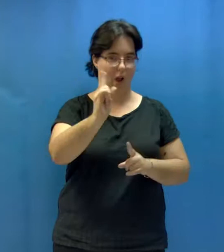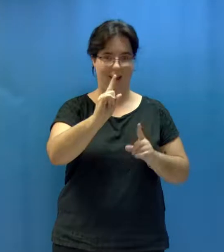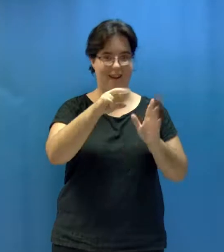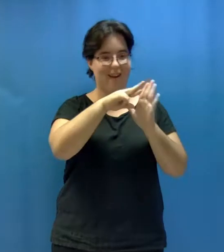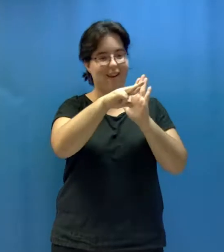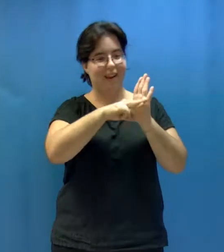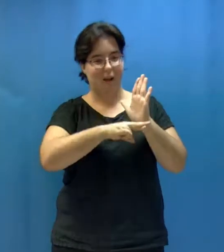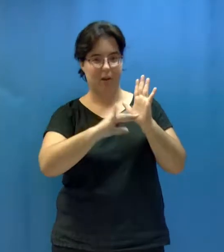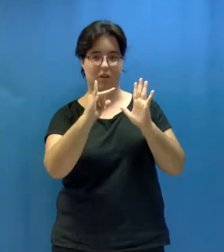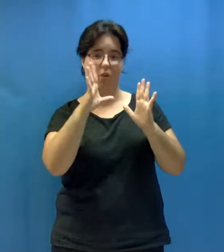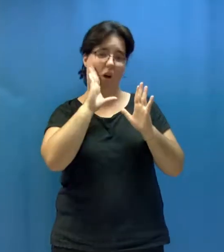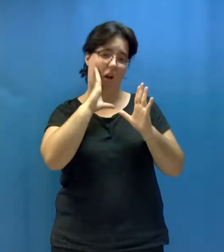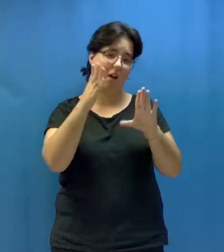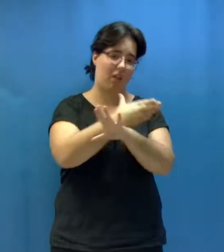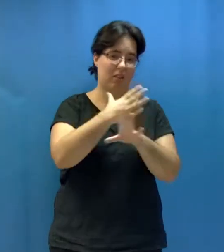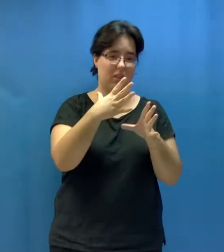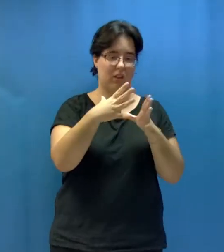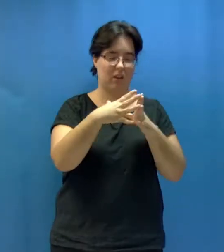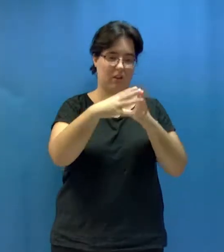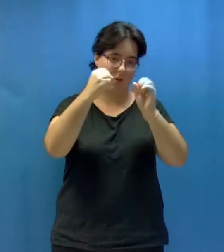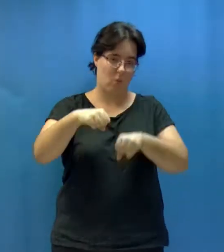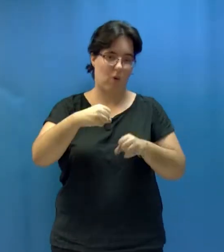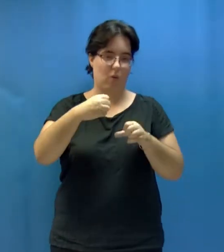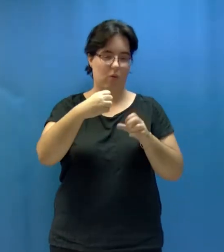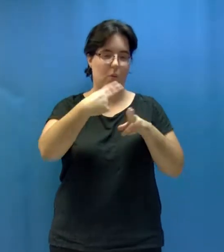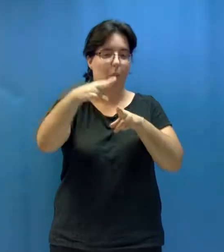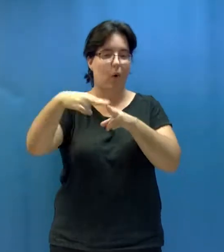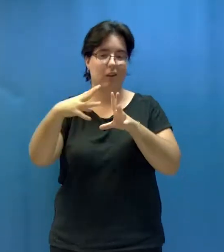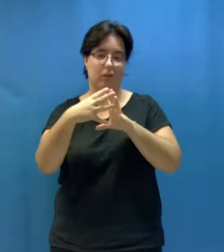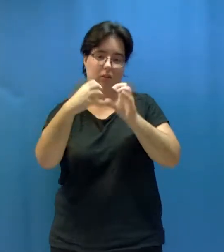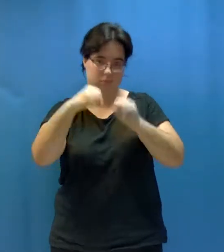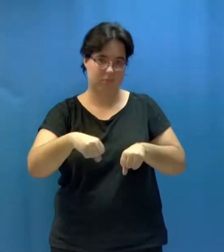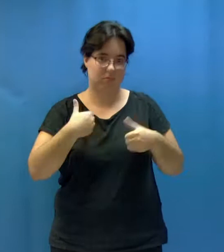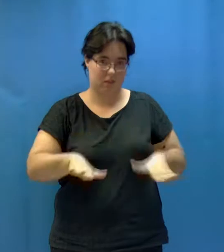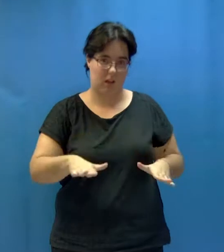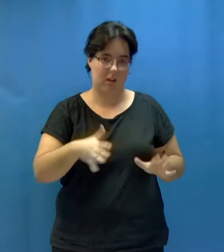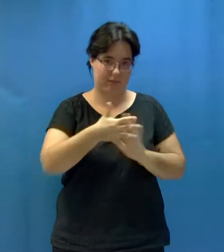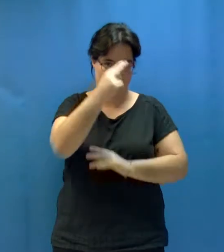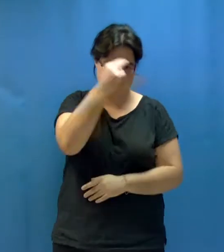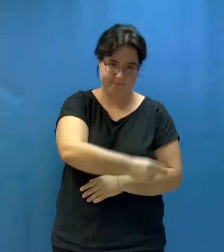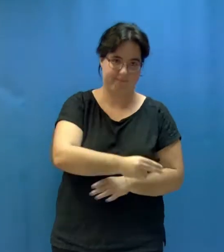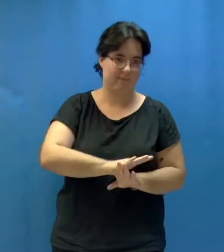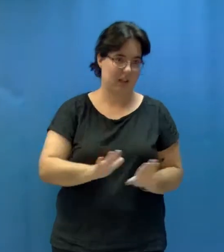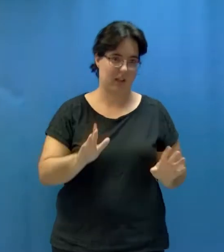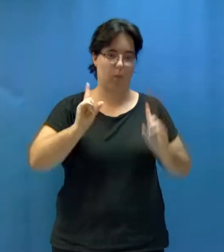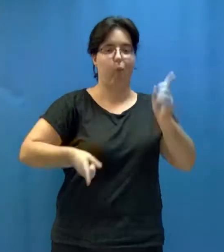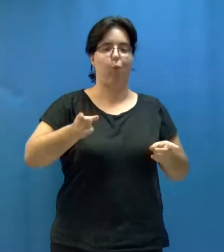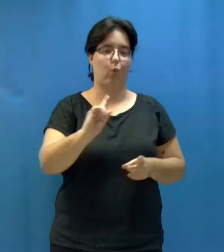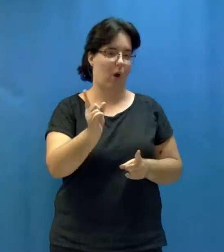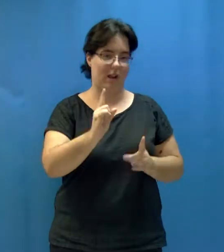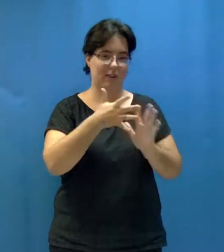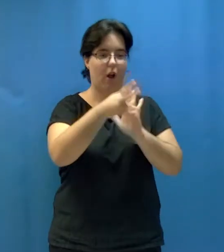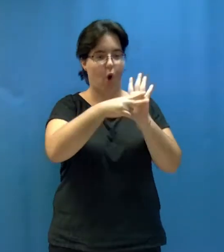grupos políticos representados en este ayuntamiento y que han votado la ciudadanía de Castellón. No es una cuestión de dictadura, sino de cumplimiento